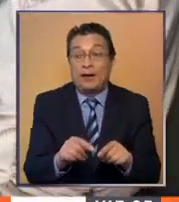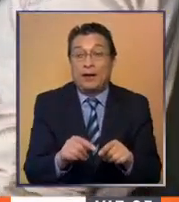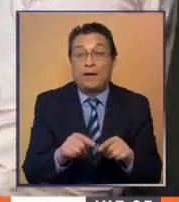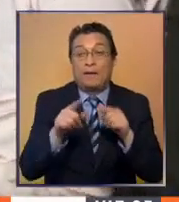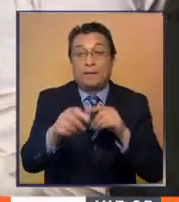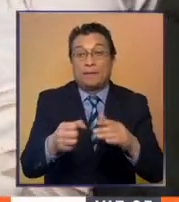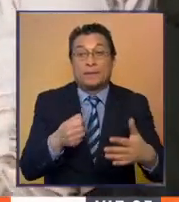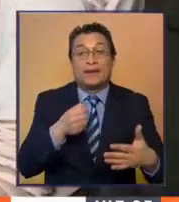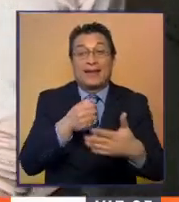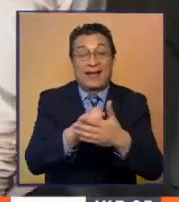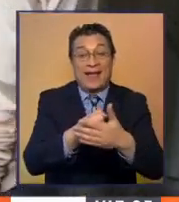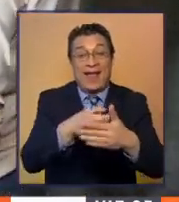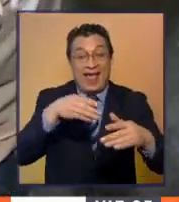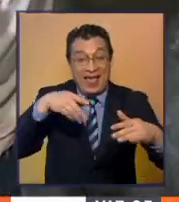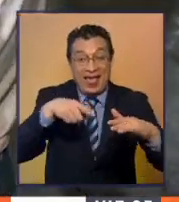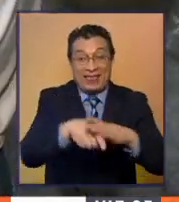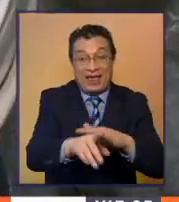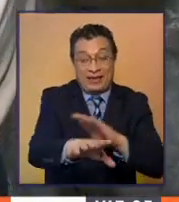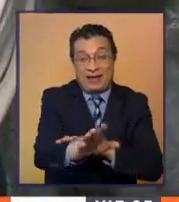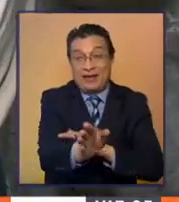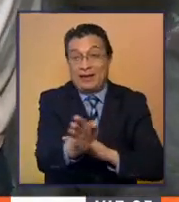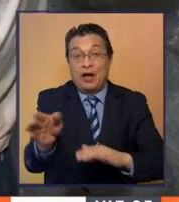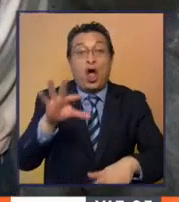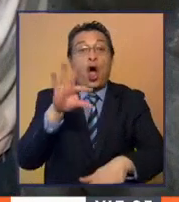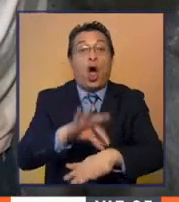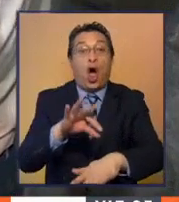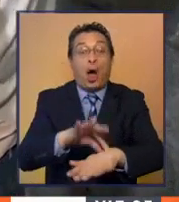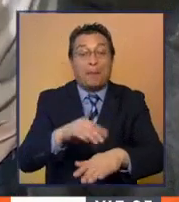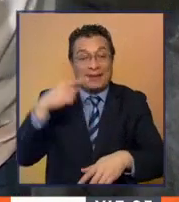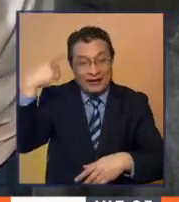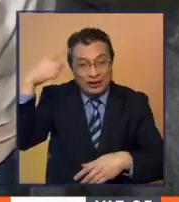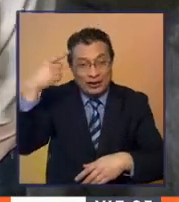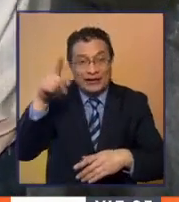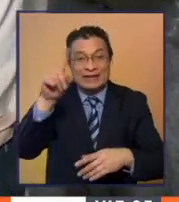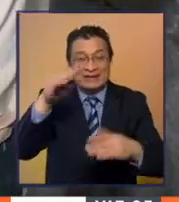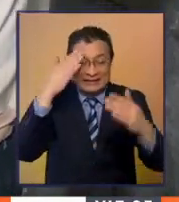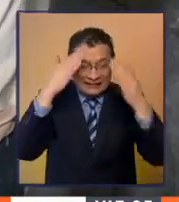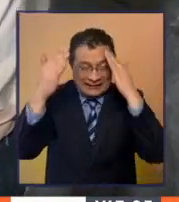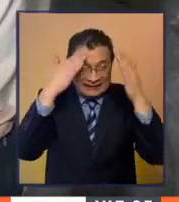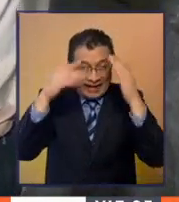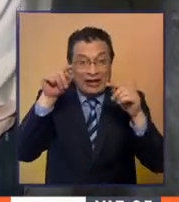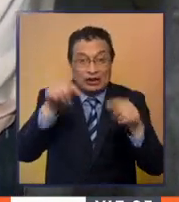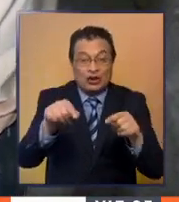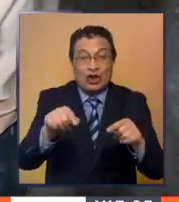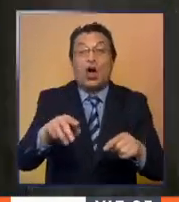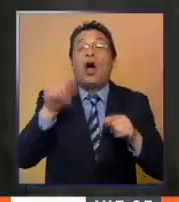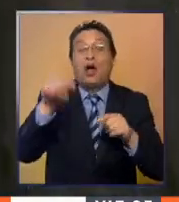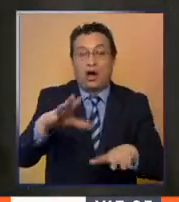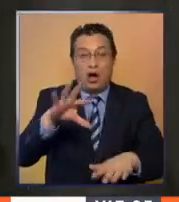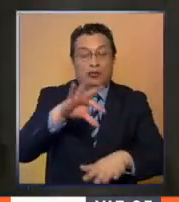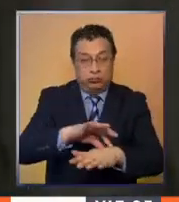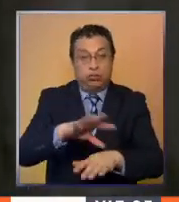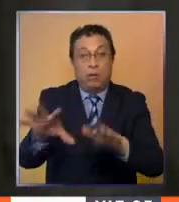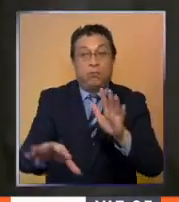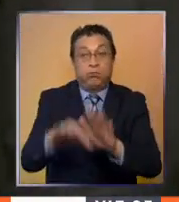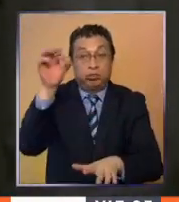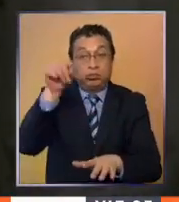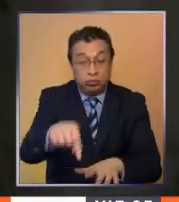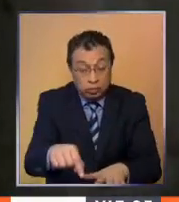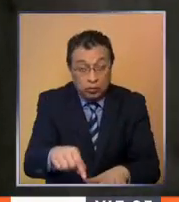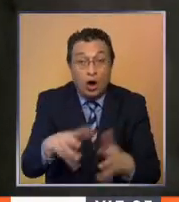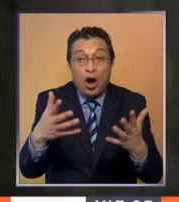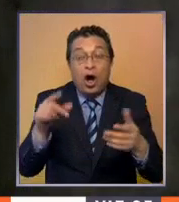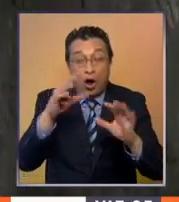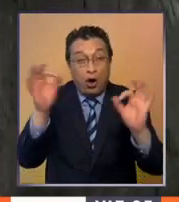llega a la entrada a mano derecha del hospital psiquiátrico. Es el más reciente hallazgo arqueológico en la región metropolitana. Justo cuando ocurría